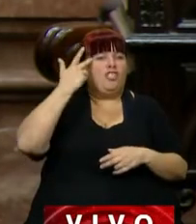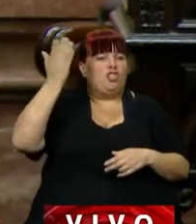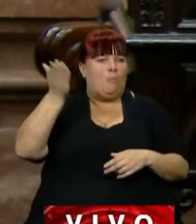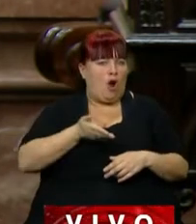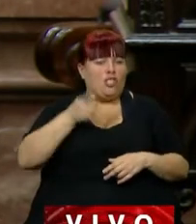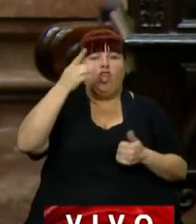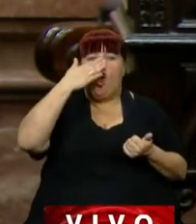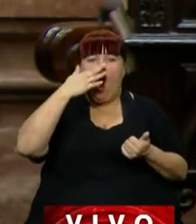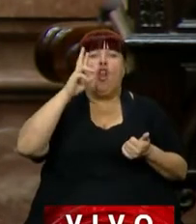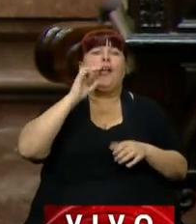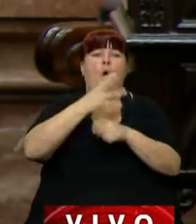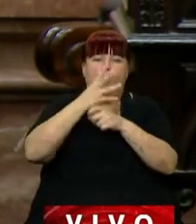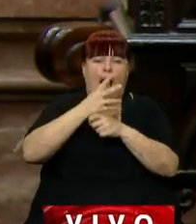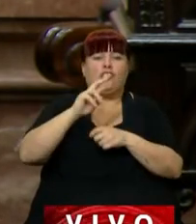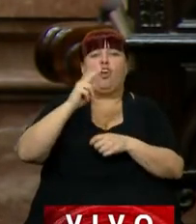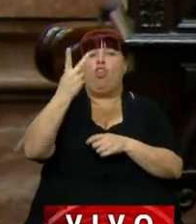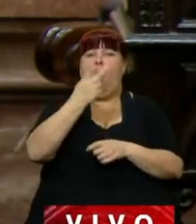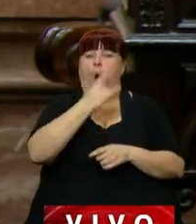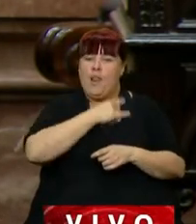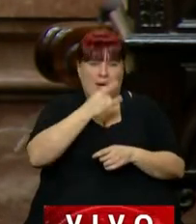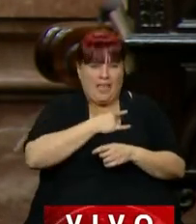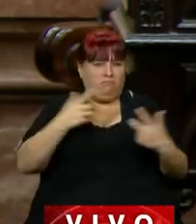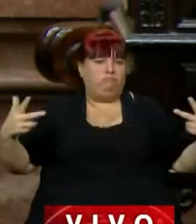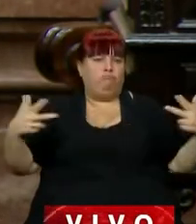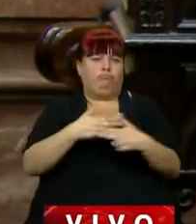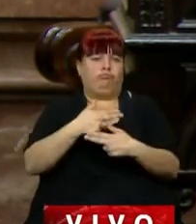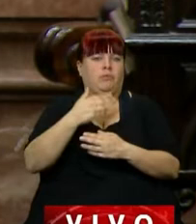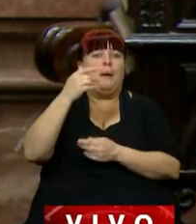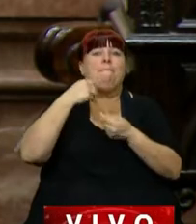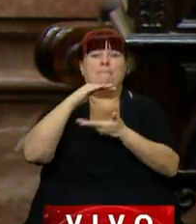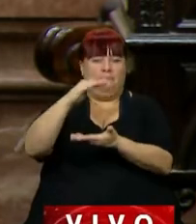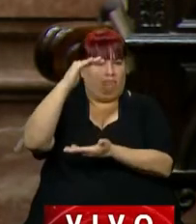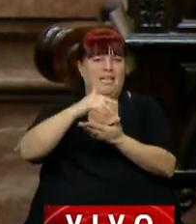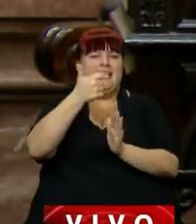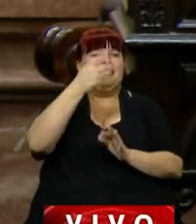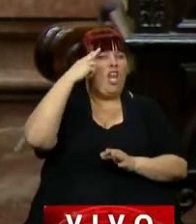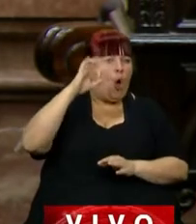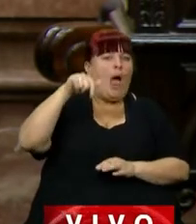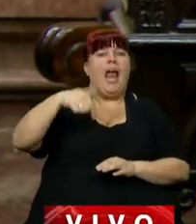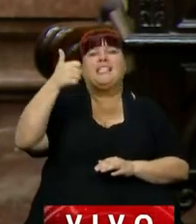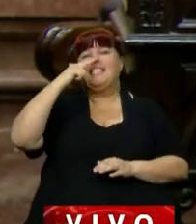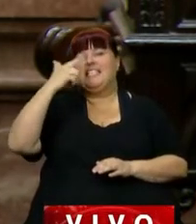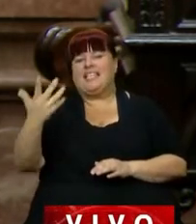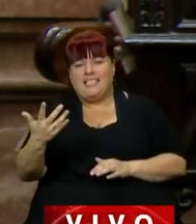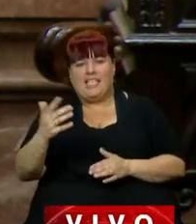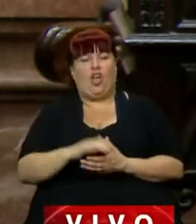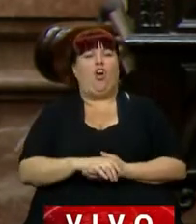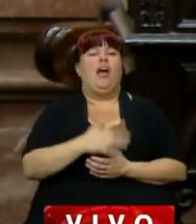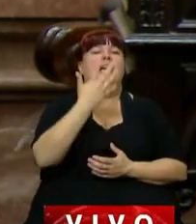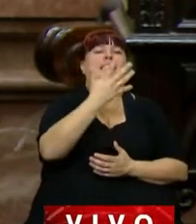18% en Córdoba y en Río Cuarto, las dos universidades le recortaron el presupuesto del 6,90 al 6,75 y